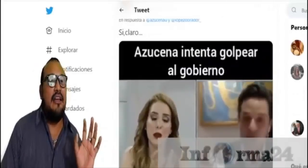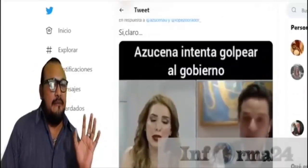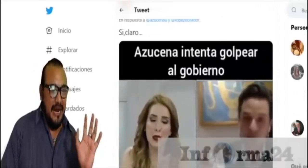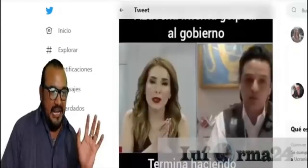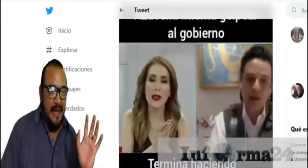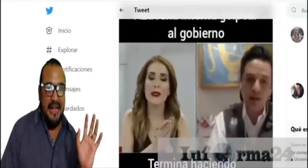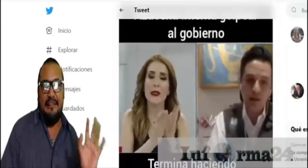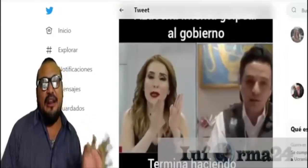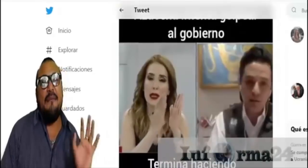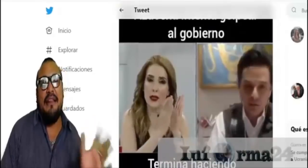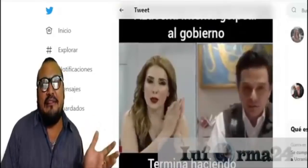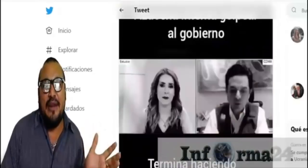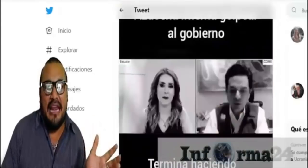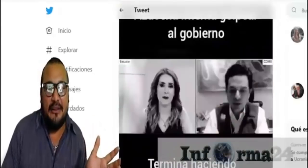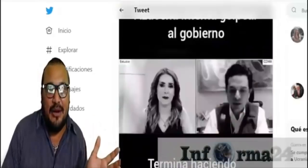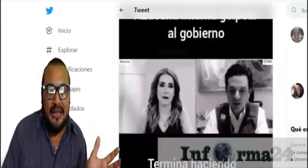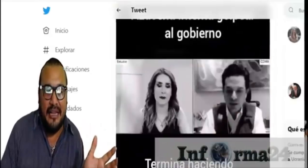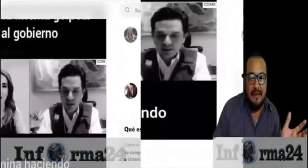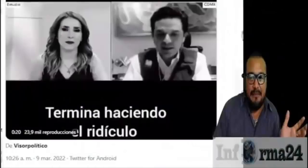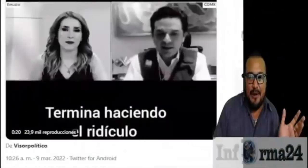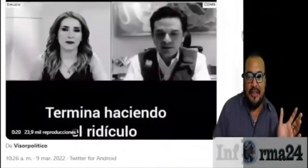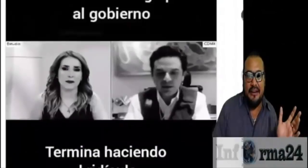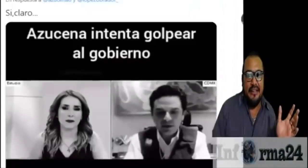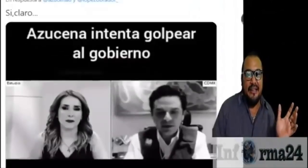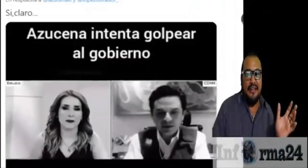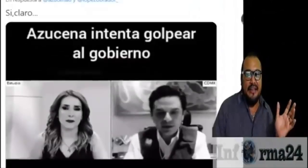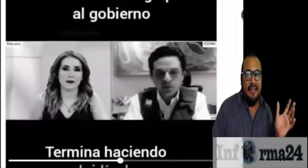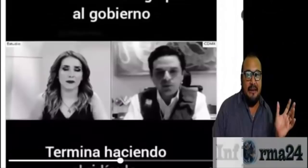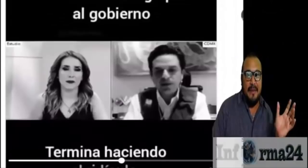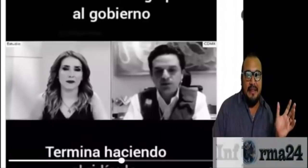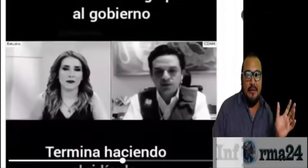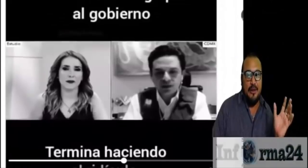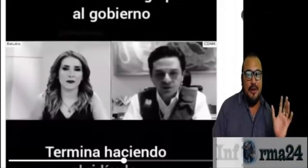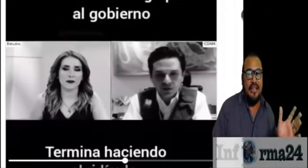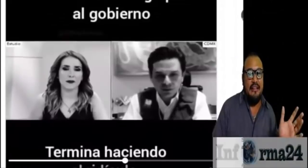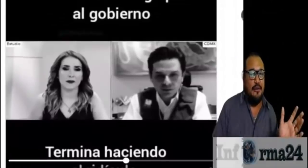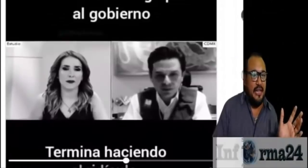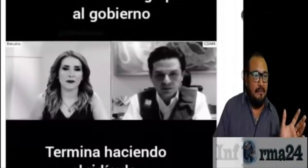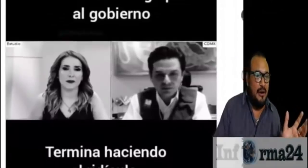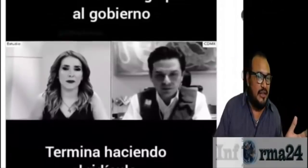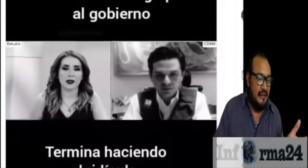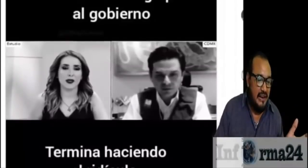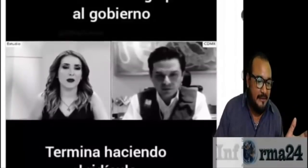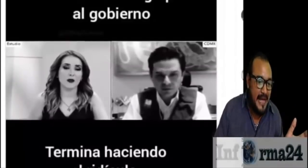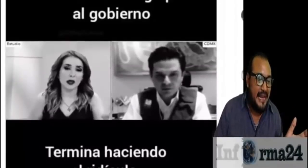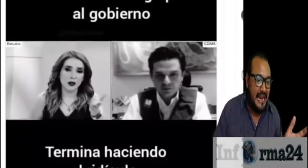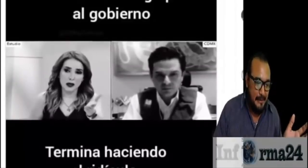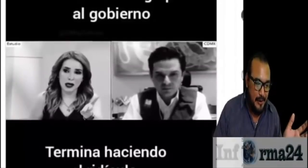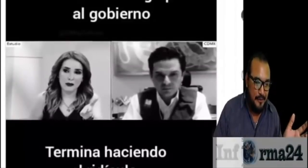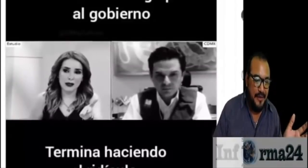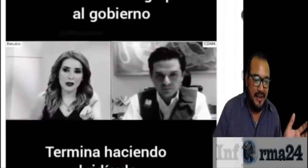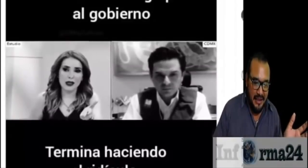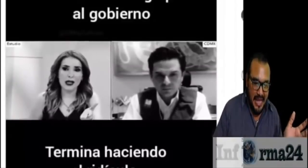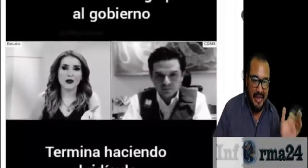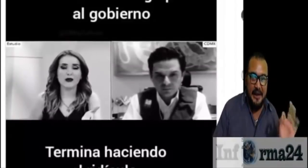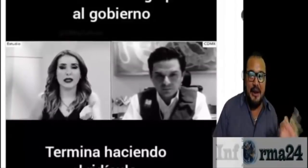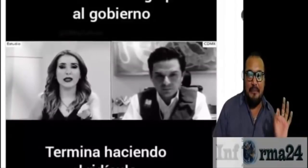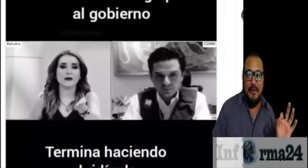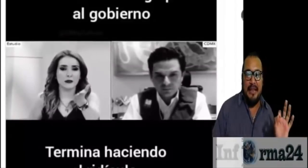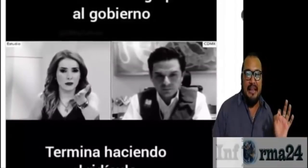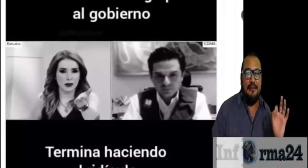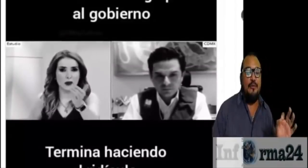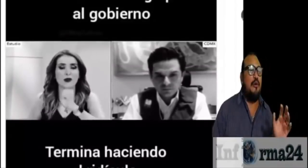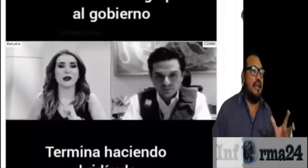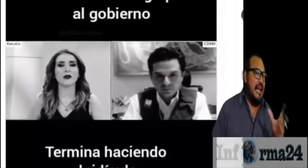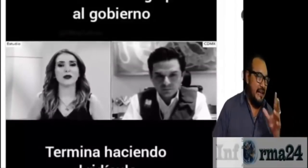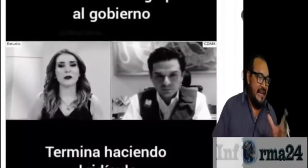para que ve que solamente es una lectura de teleprompter y de repente cuando no tienes un telepronter se eleva el avión aquí hay una